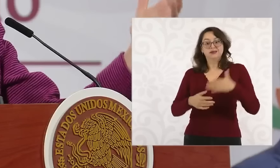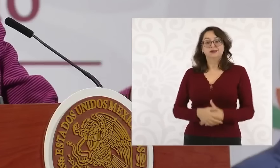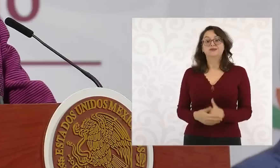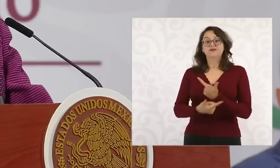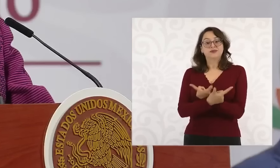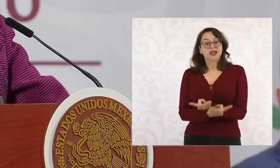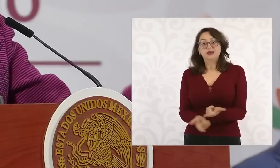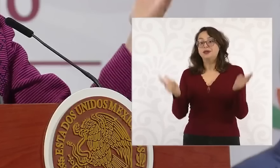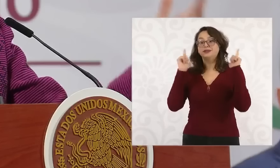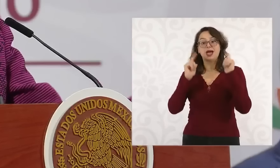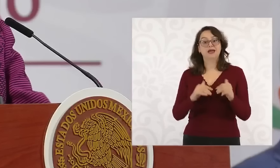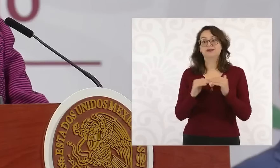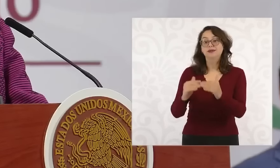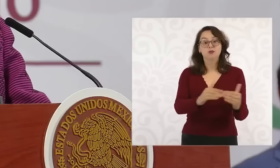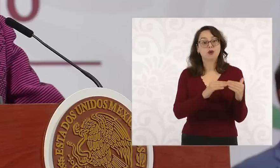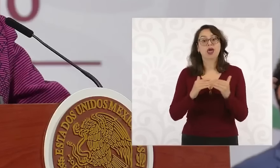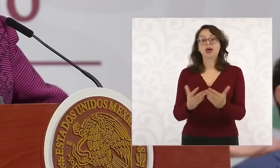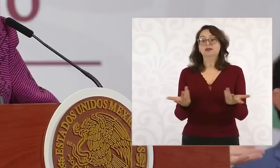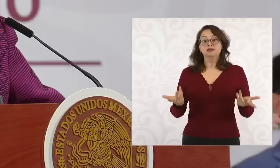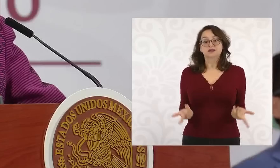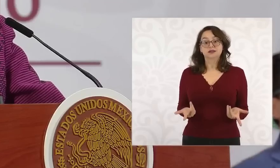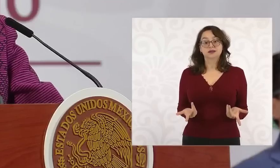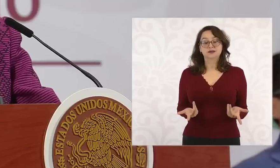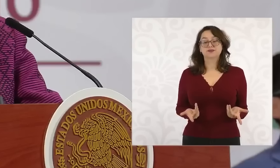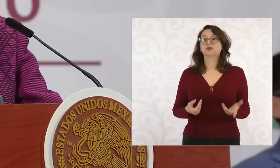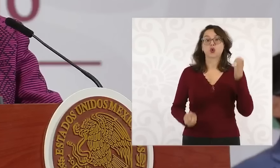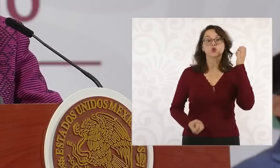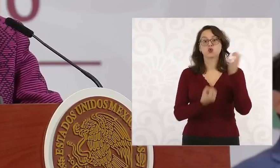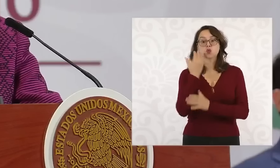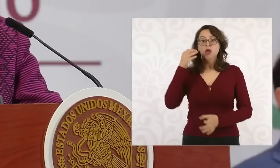libertad, democracia, una corte que